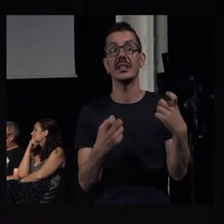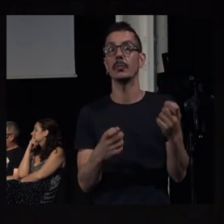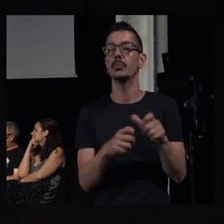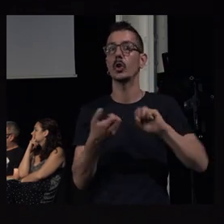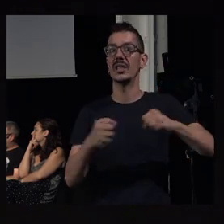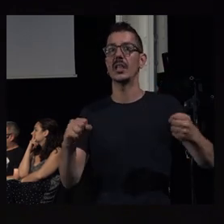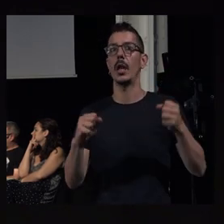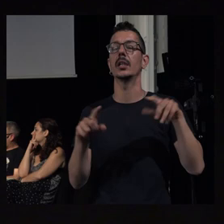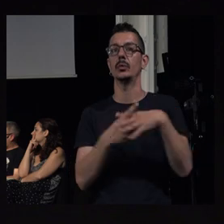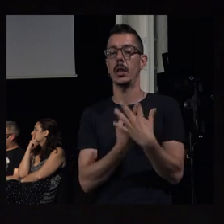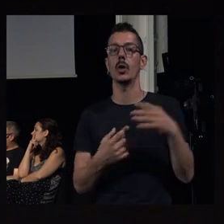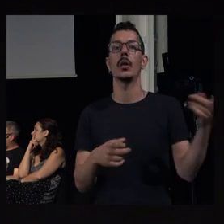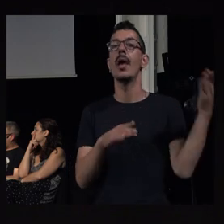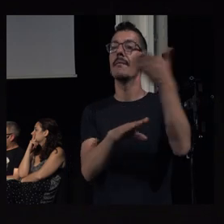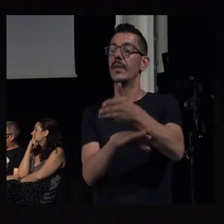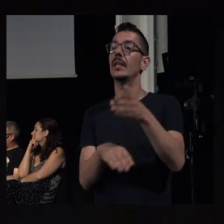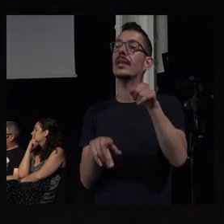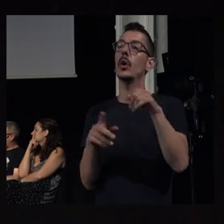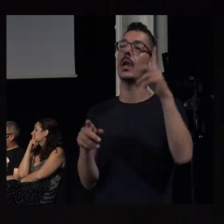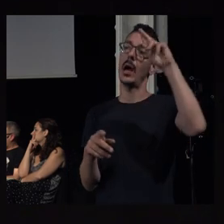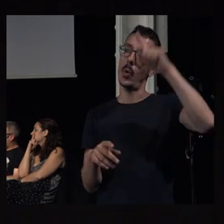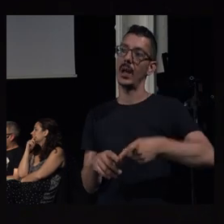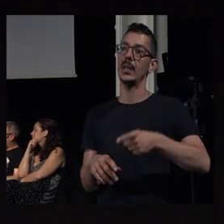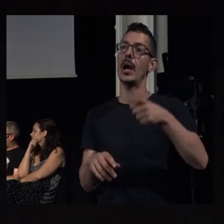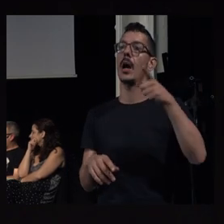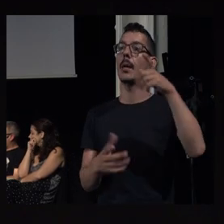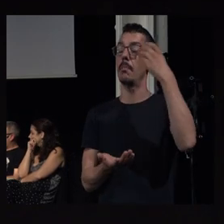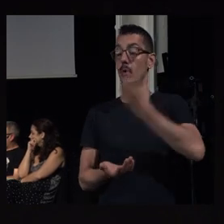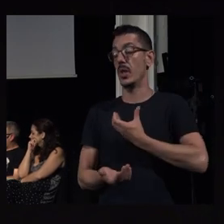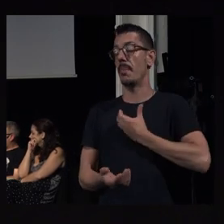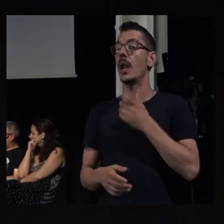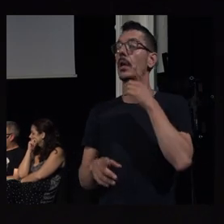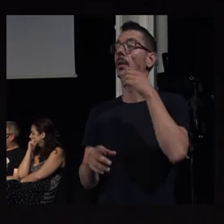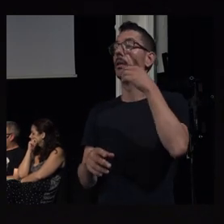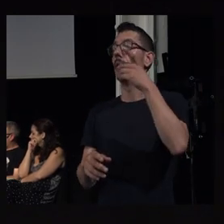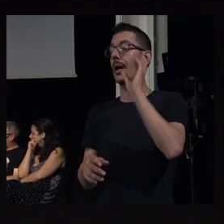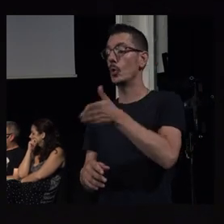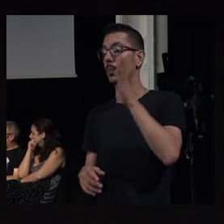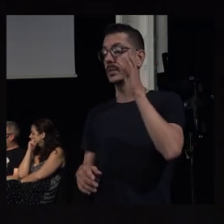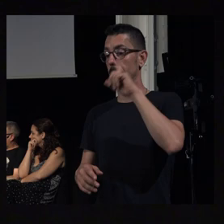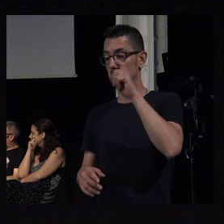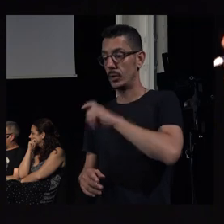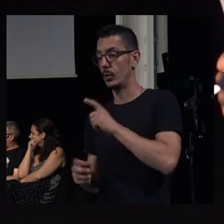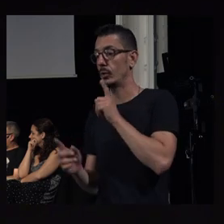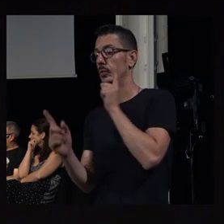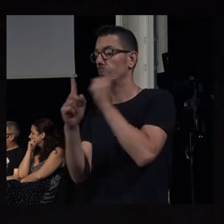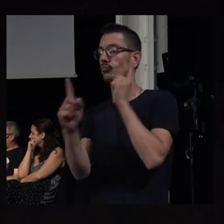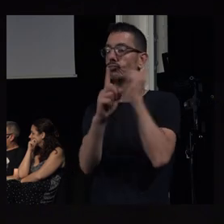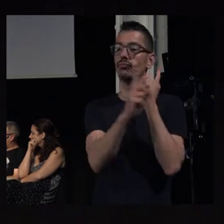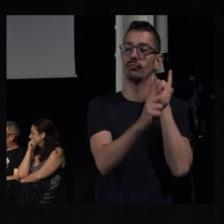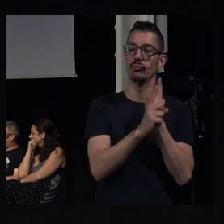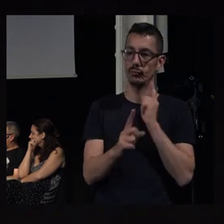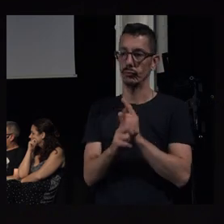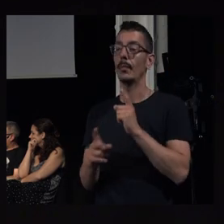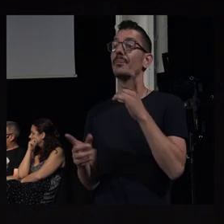Municipal, de prostíbulo en prostíbulo, porque allí en Euskal Herria sí que es lo que tenemos una realidad, y es que están en los clubs, o sea, hay muy poca trabajadora